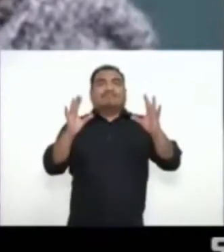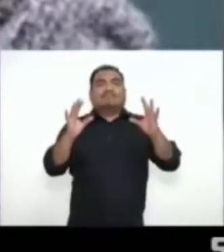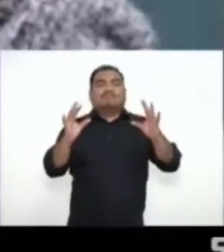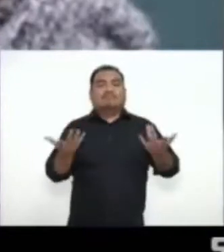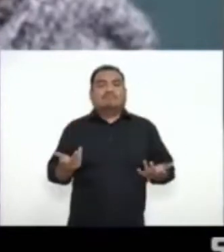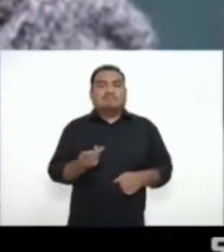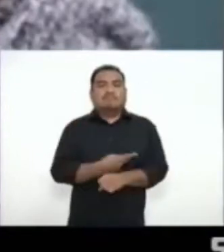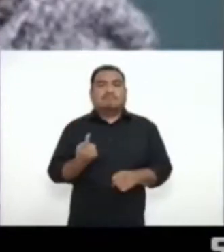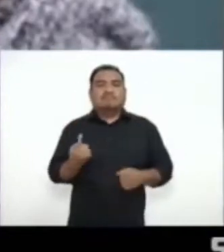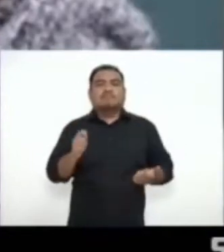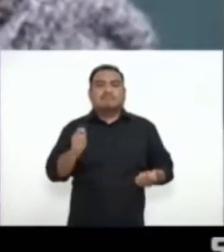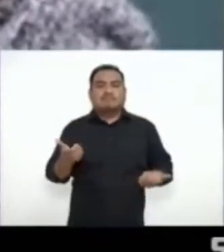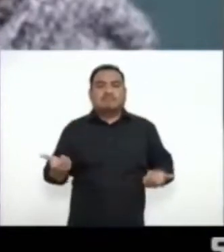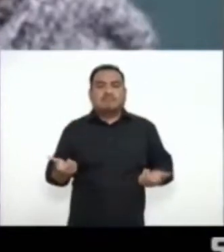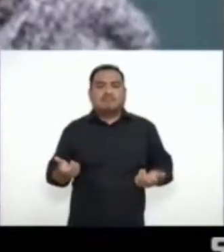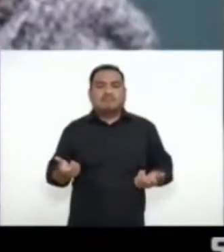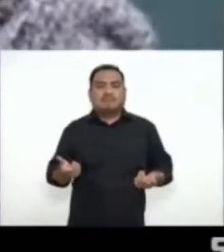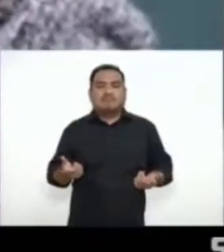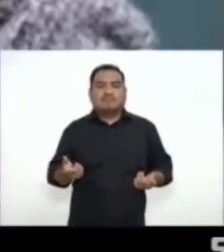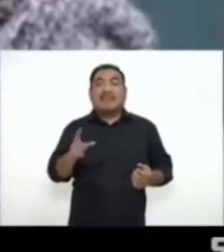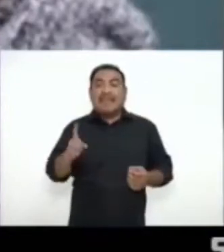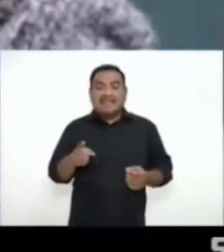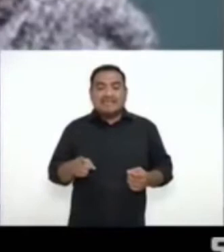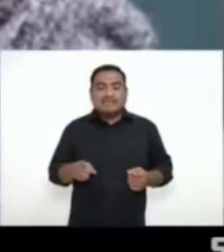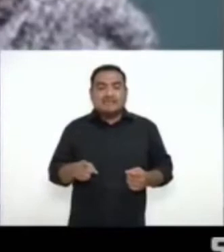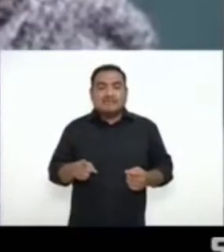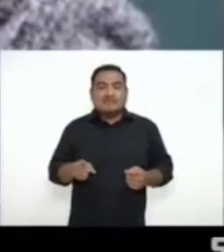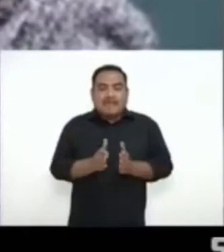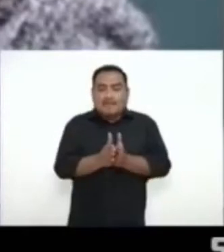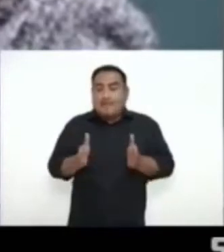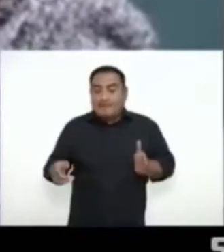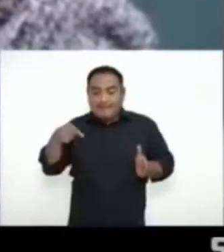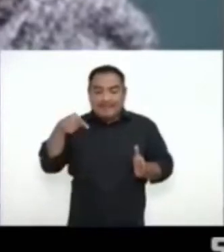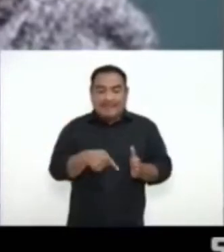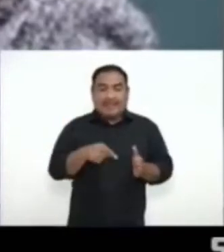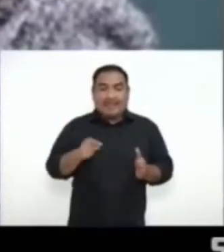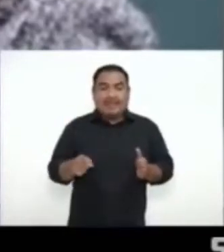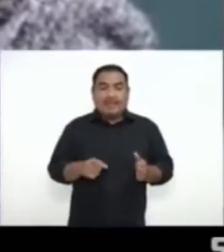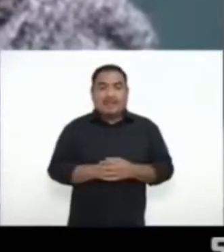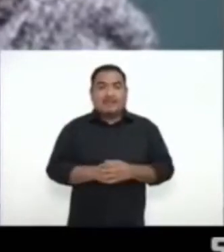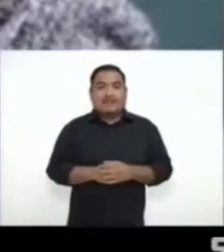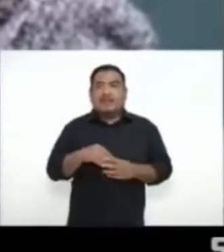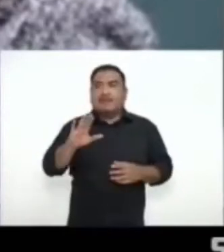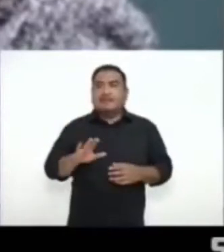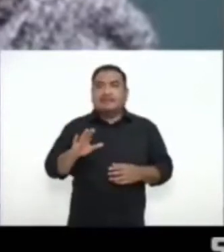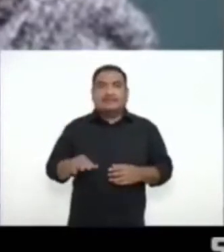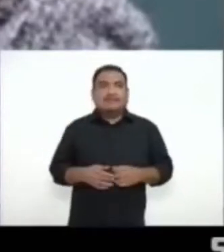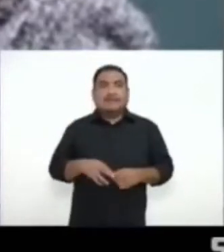El biochoc es cualquier situación que se vive de manera